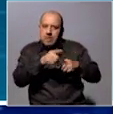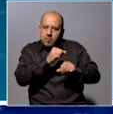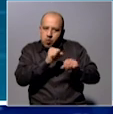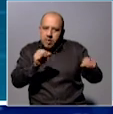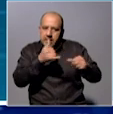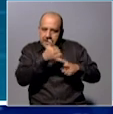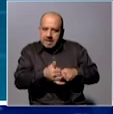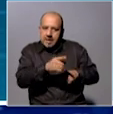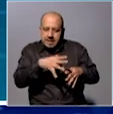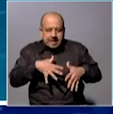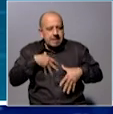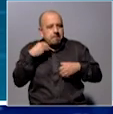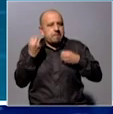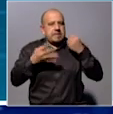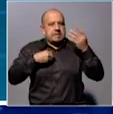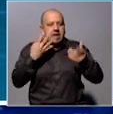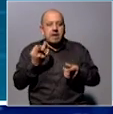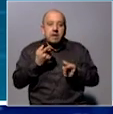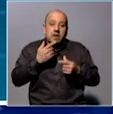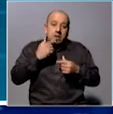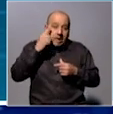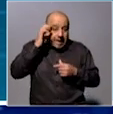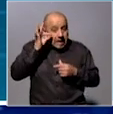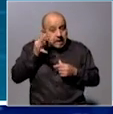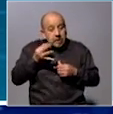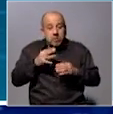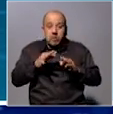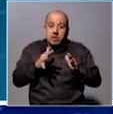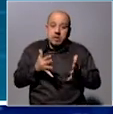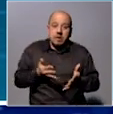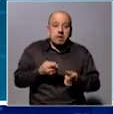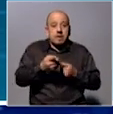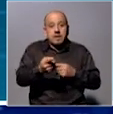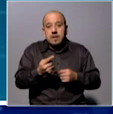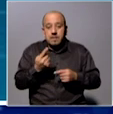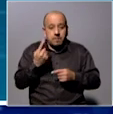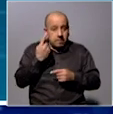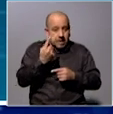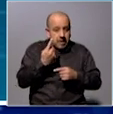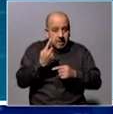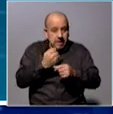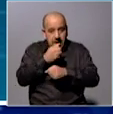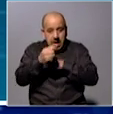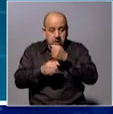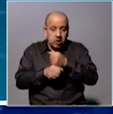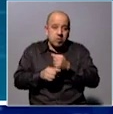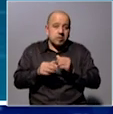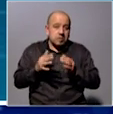ellos expresarlos. Creo que si bien la primera temporada fue